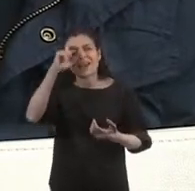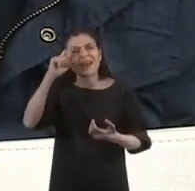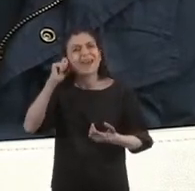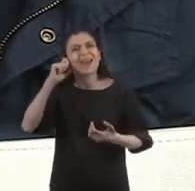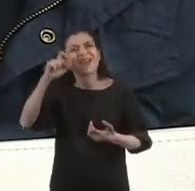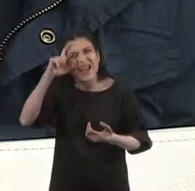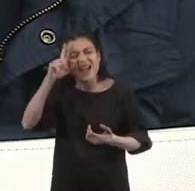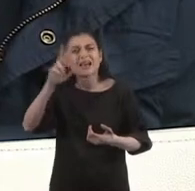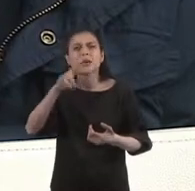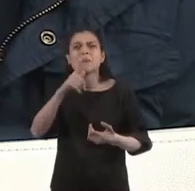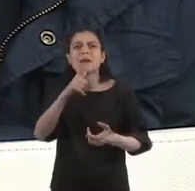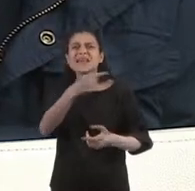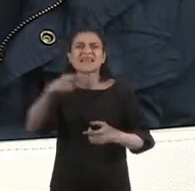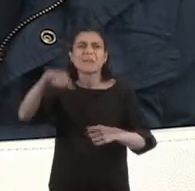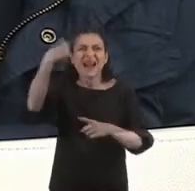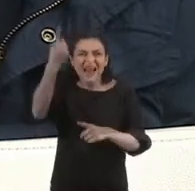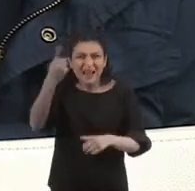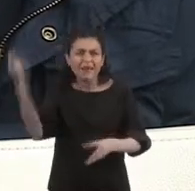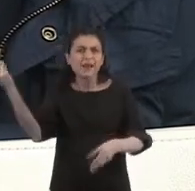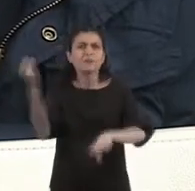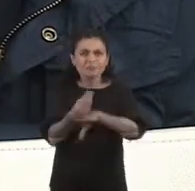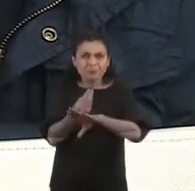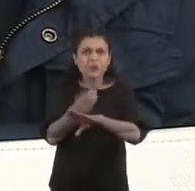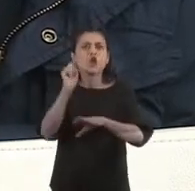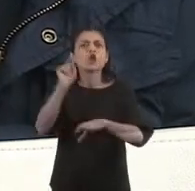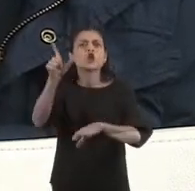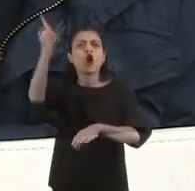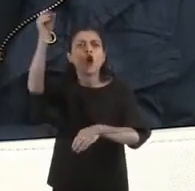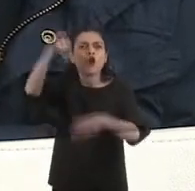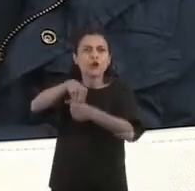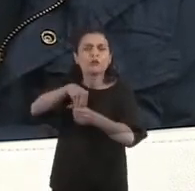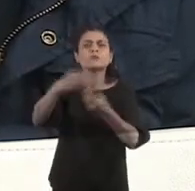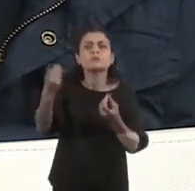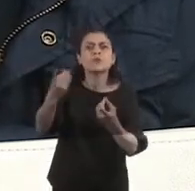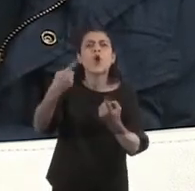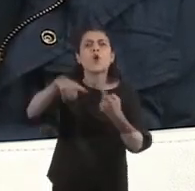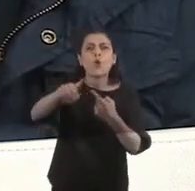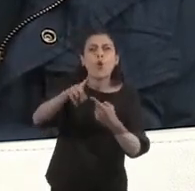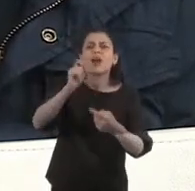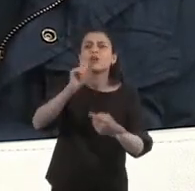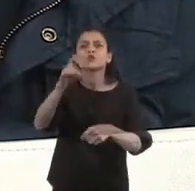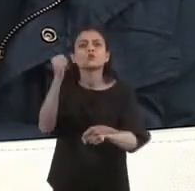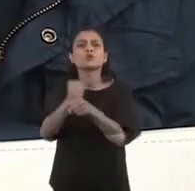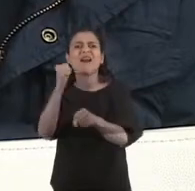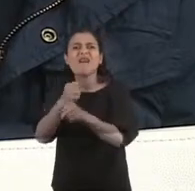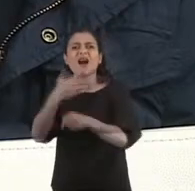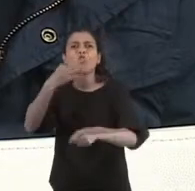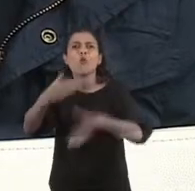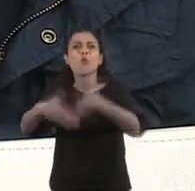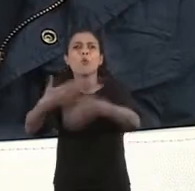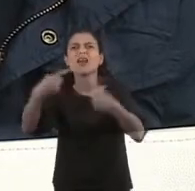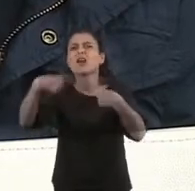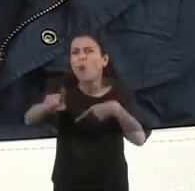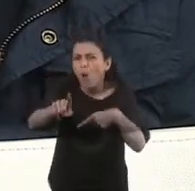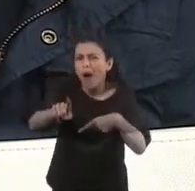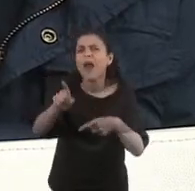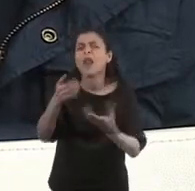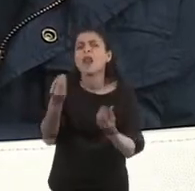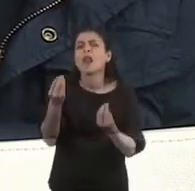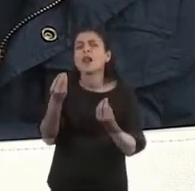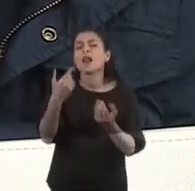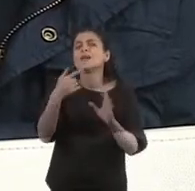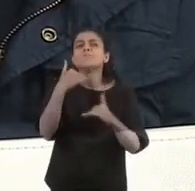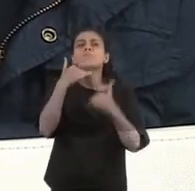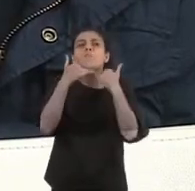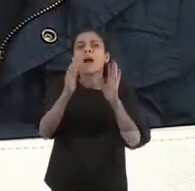que la semana que viene finalmente se lo va a designar. ¿Cuál va a ser la competencia concreta que le van a dar a Sturzenegger, más allá de lo que